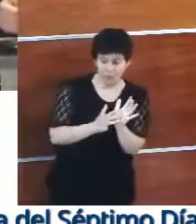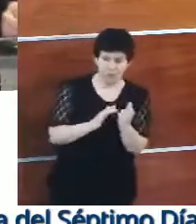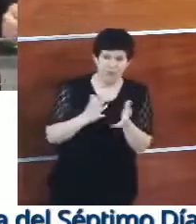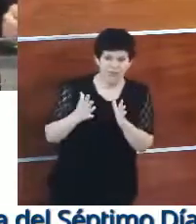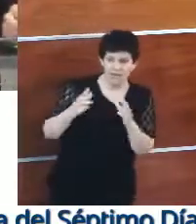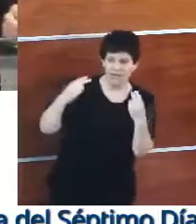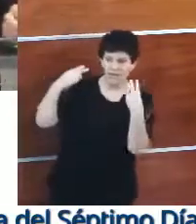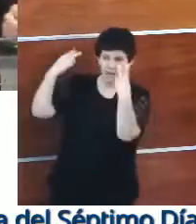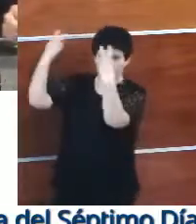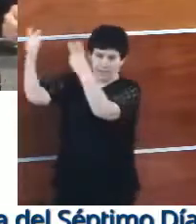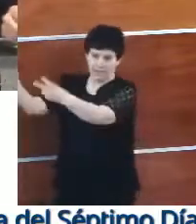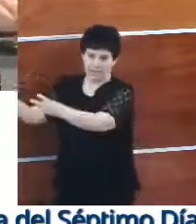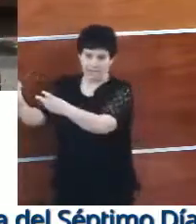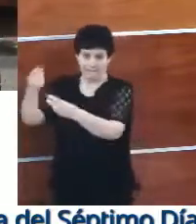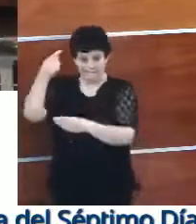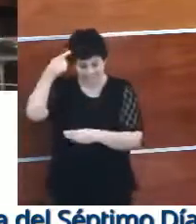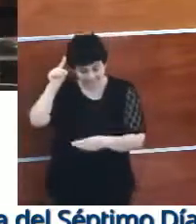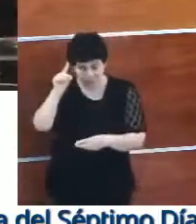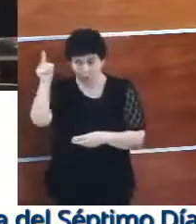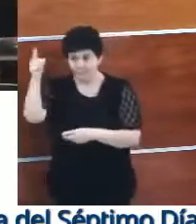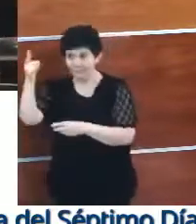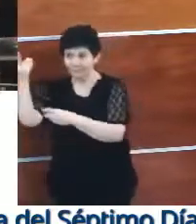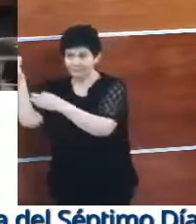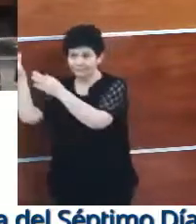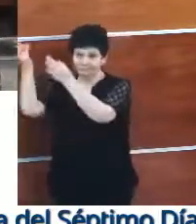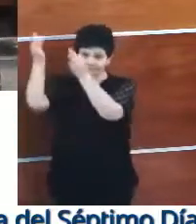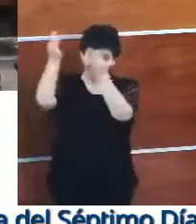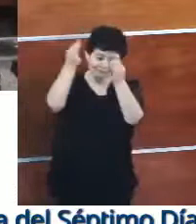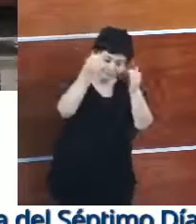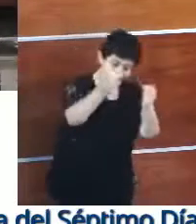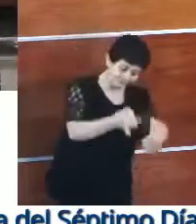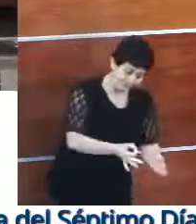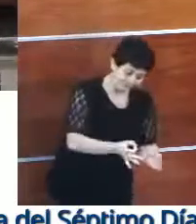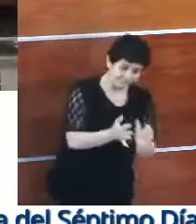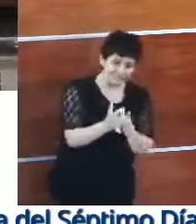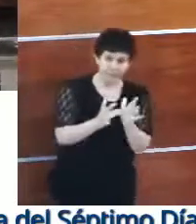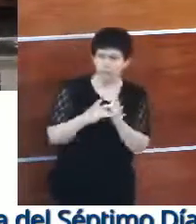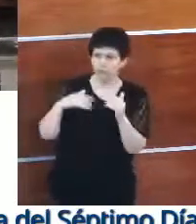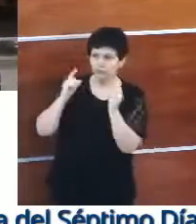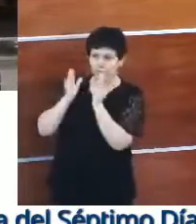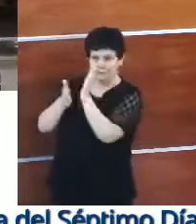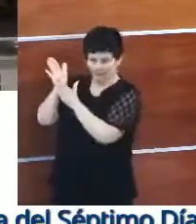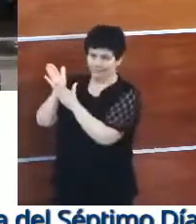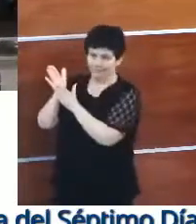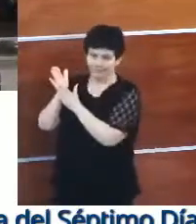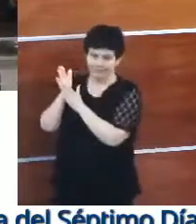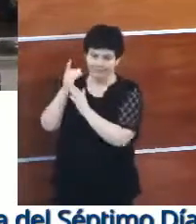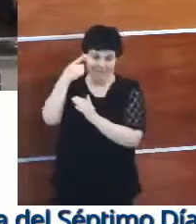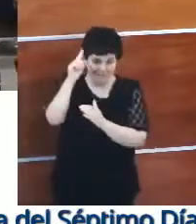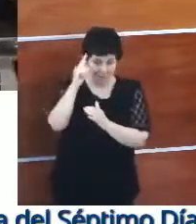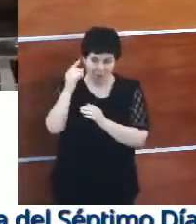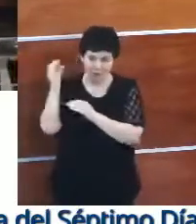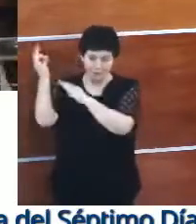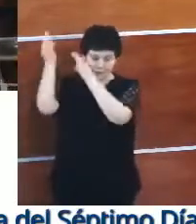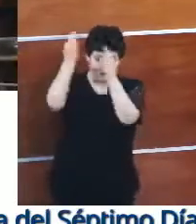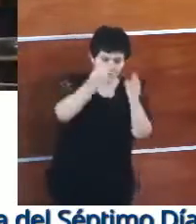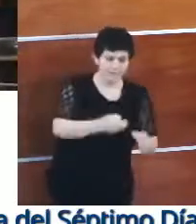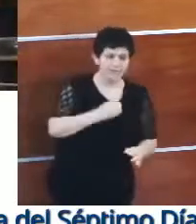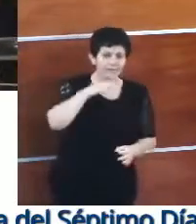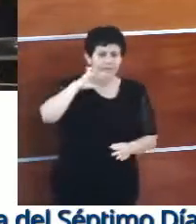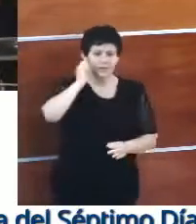volver. Jesús hace esto, hipotrefo, Él va para volver. Juan 14 dice que Él se iba, ¿a